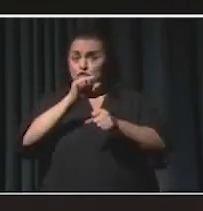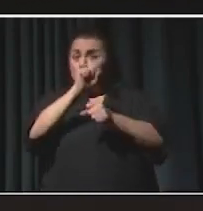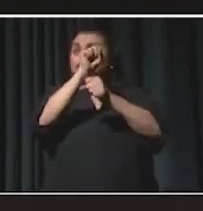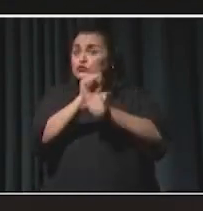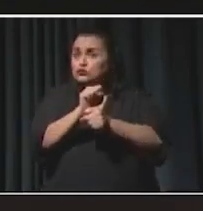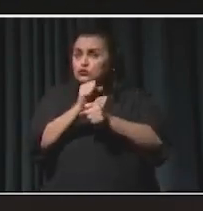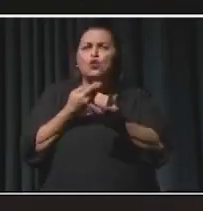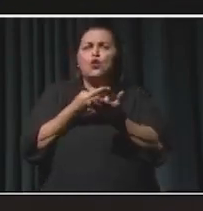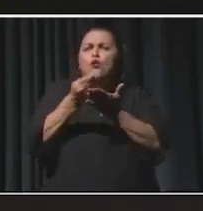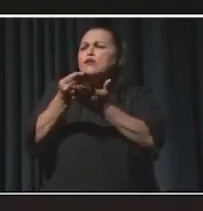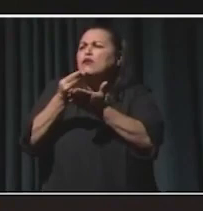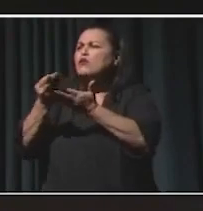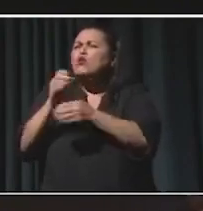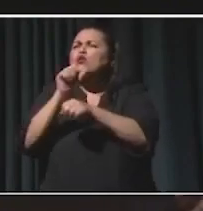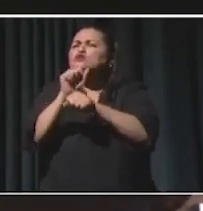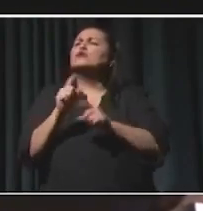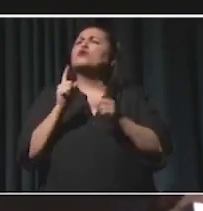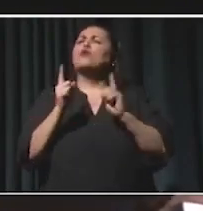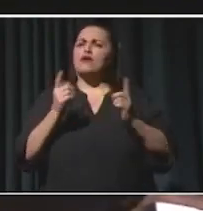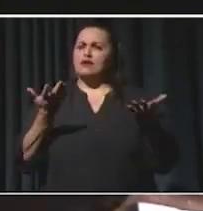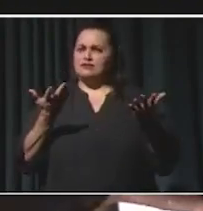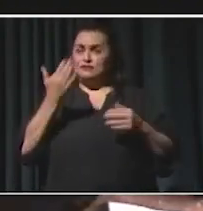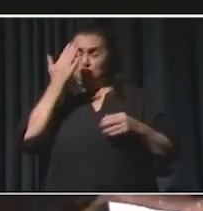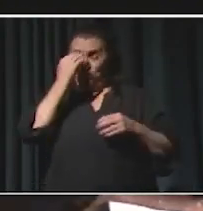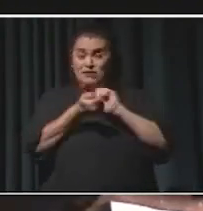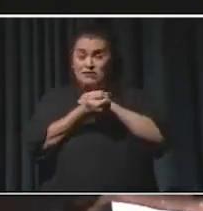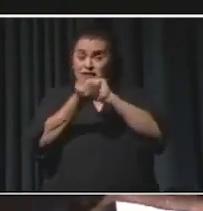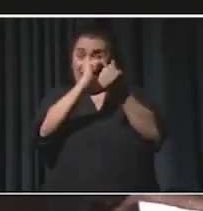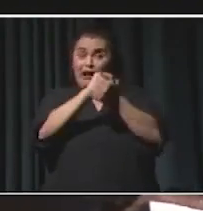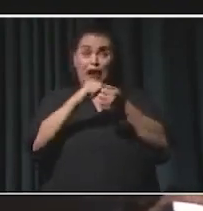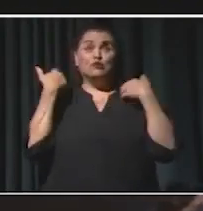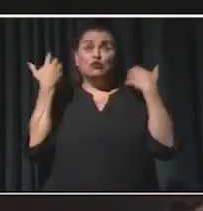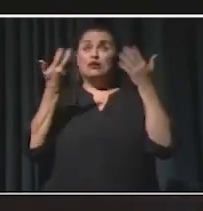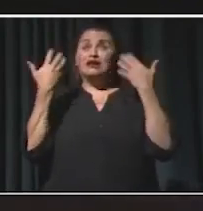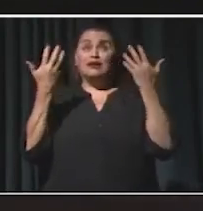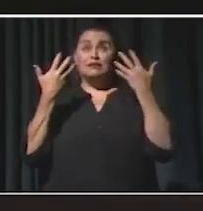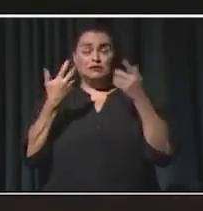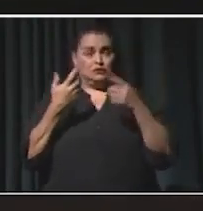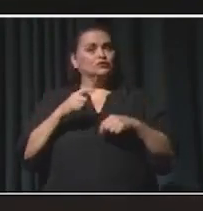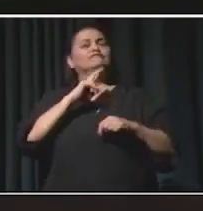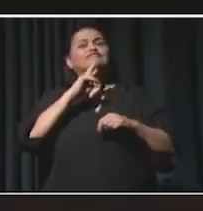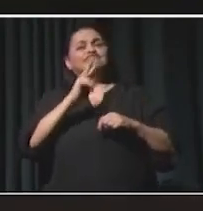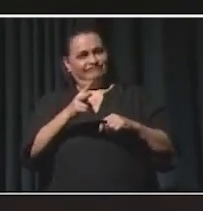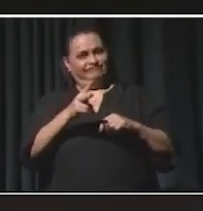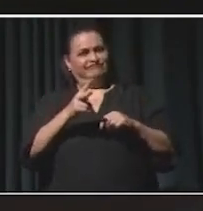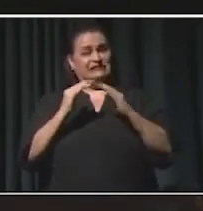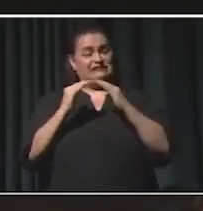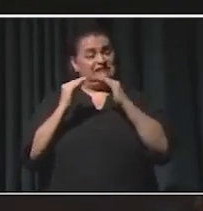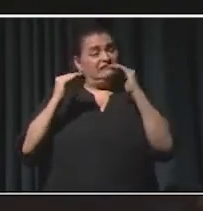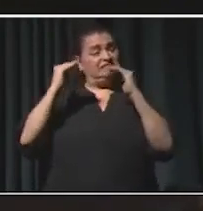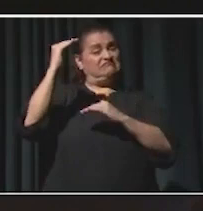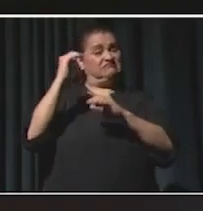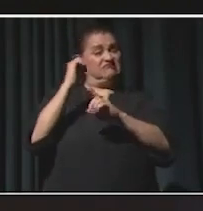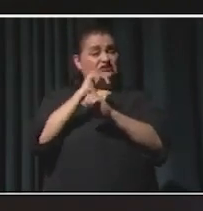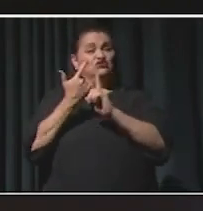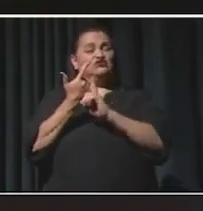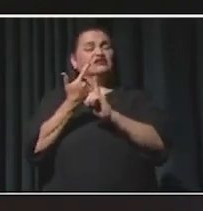consumo? Porque el cambio climático es una realidad y la inequidad social también es una